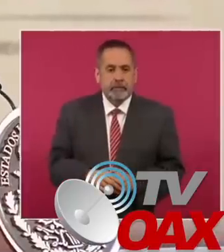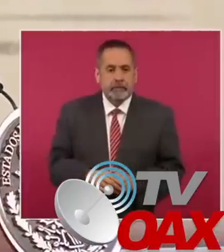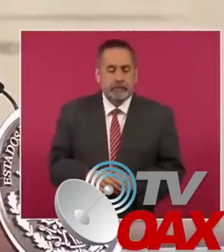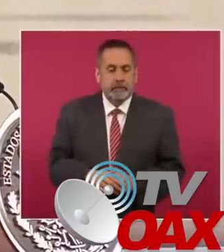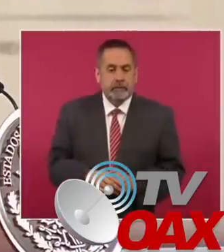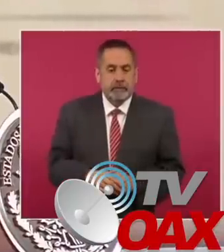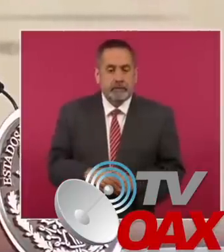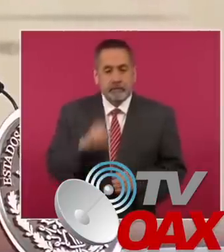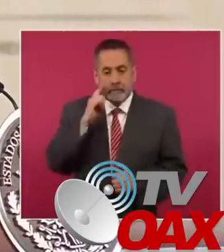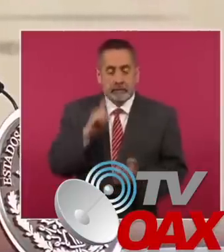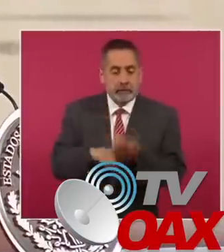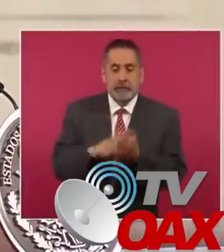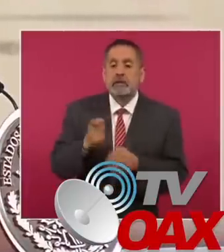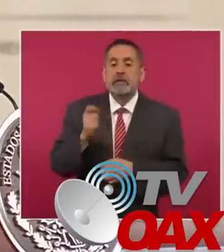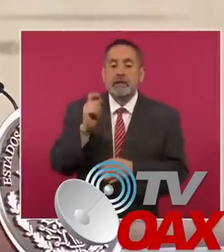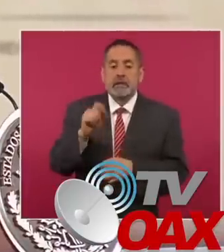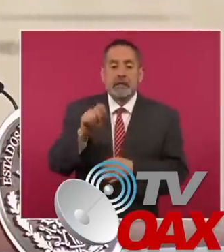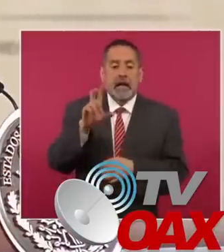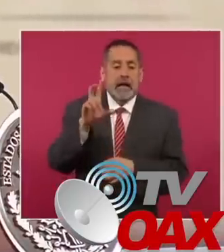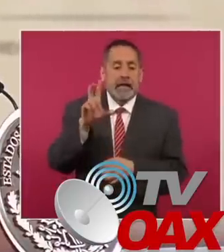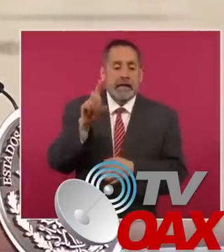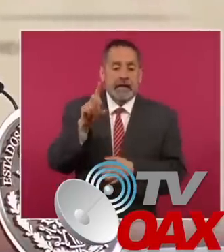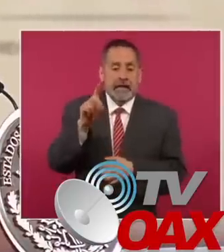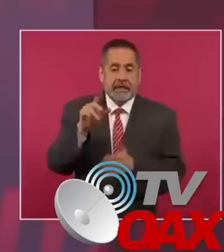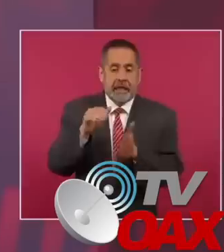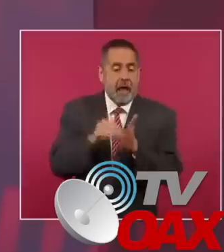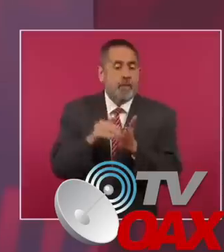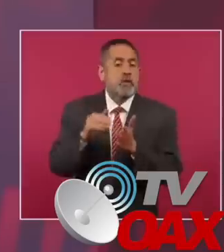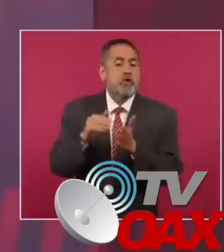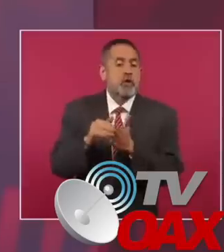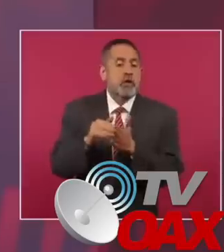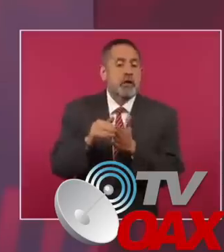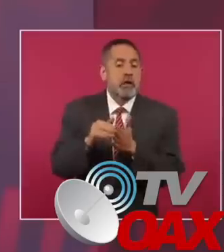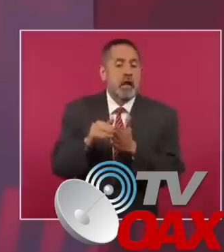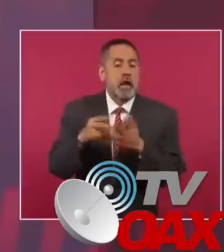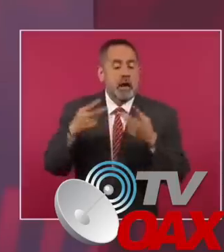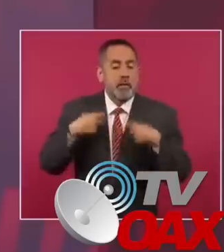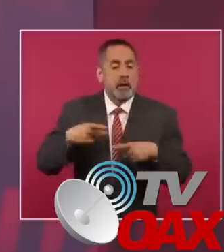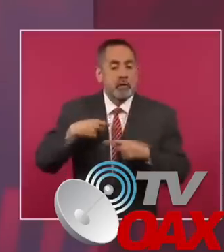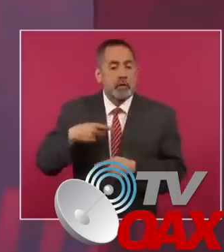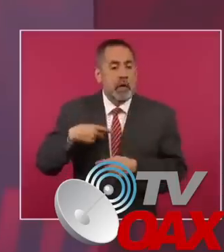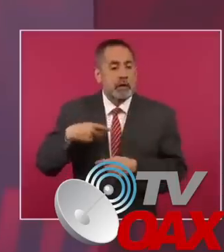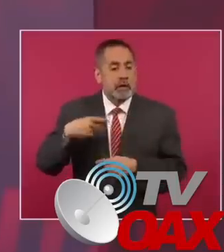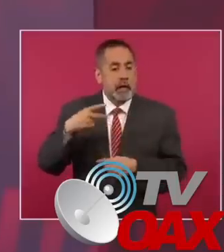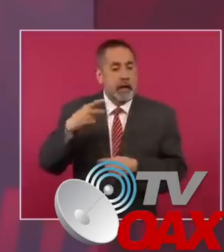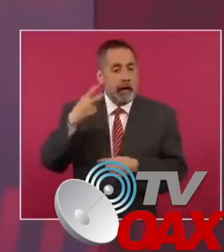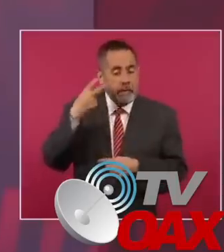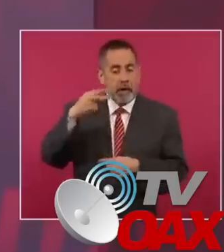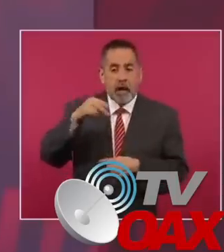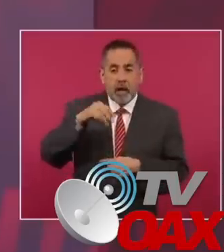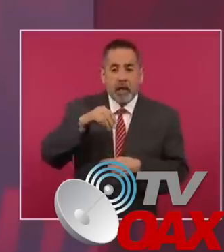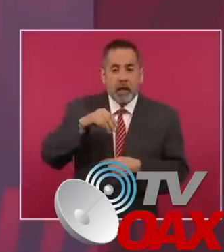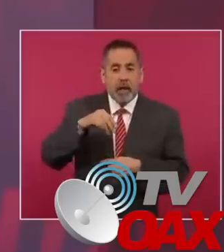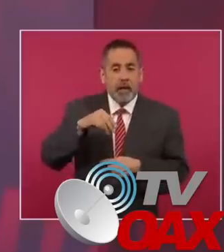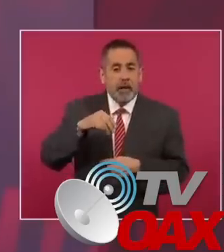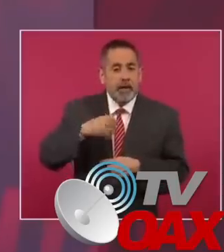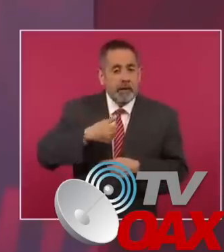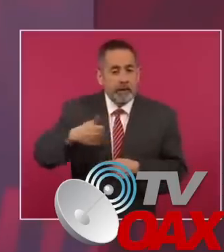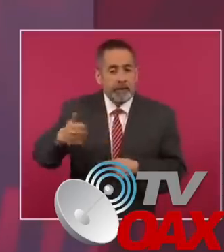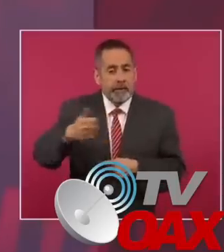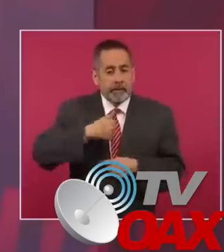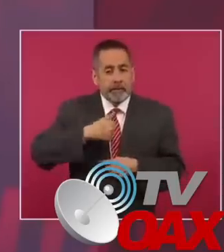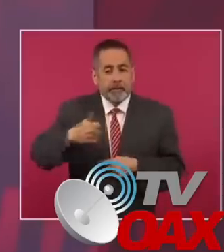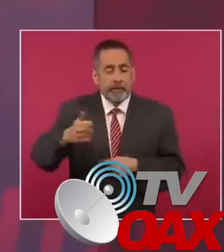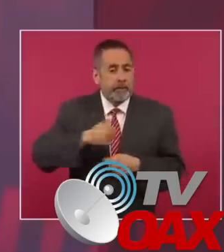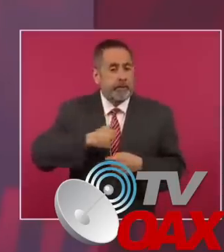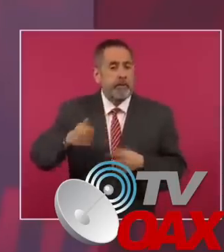a 30 millones de viajeros en el aeropuerto